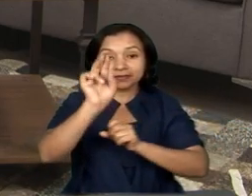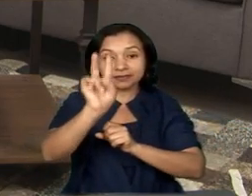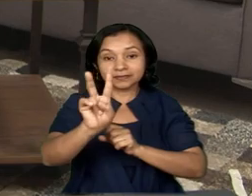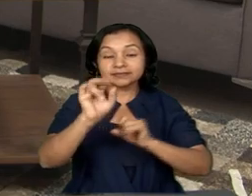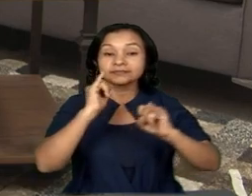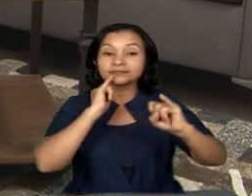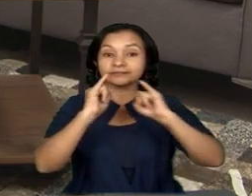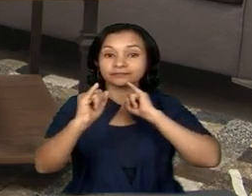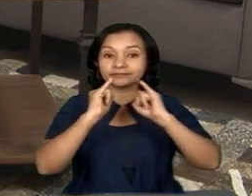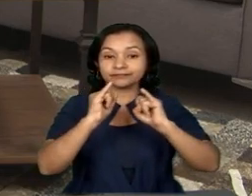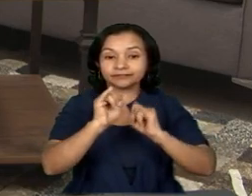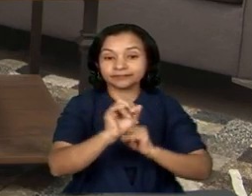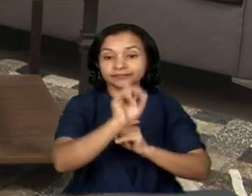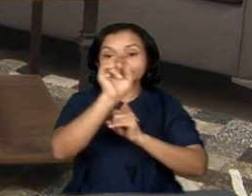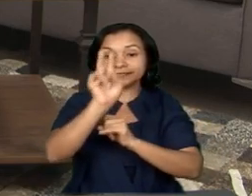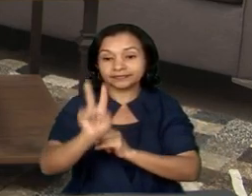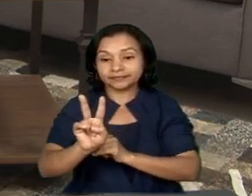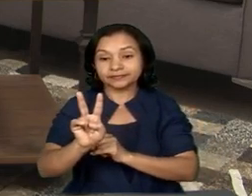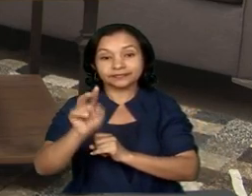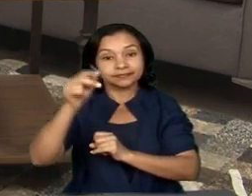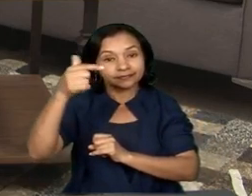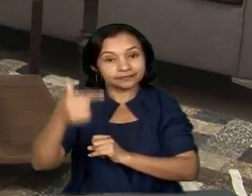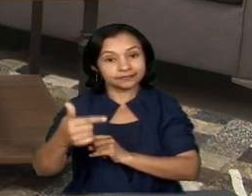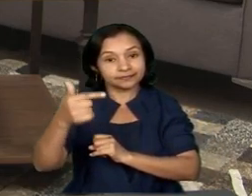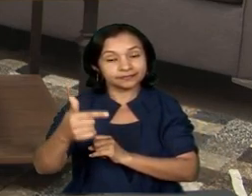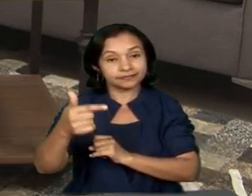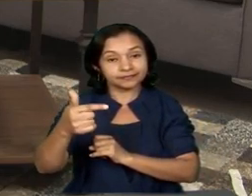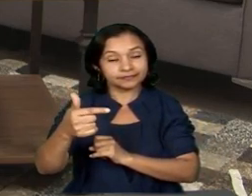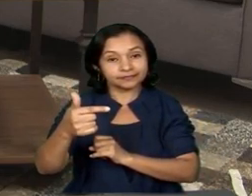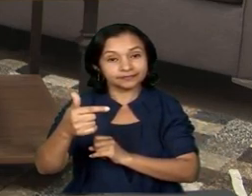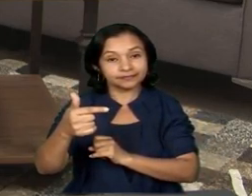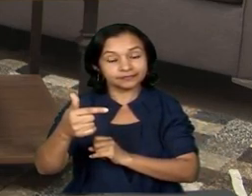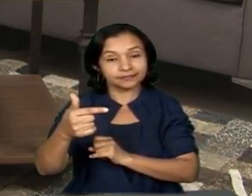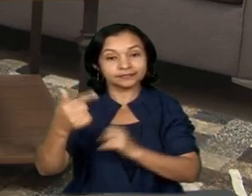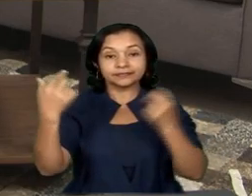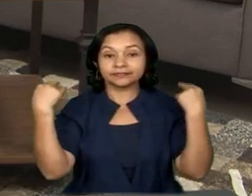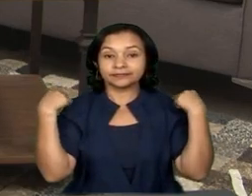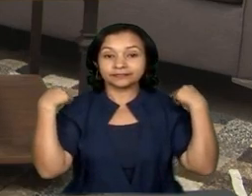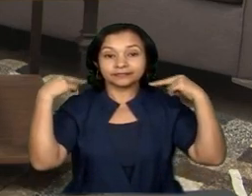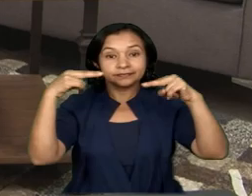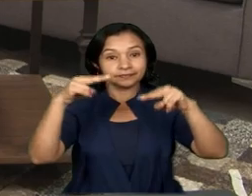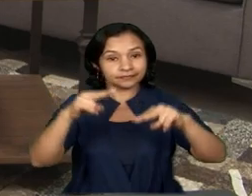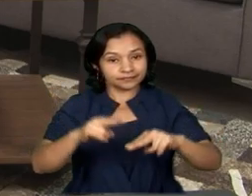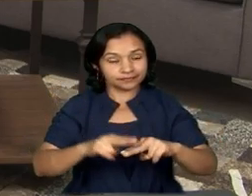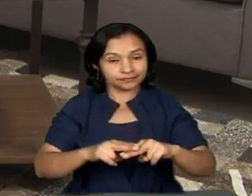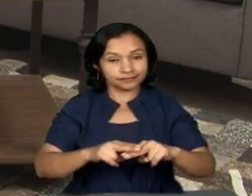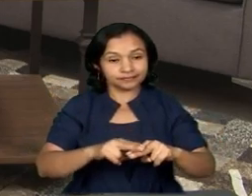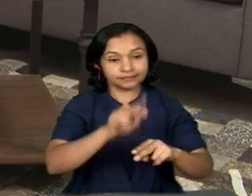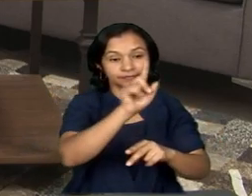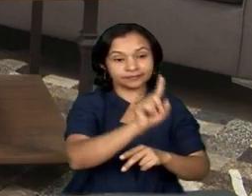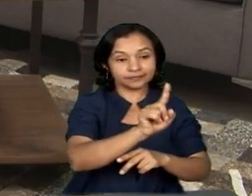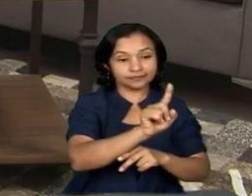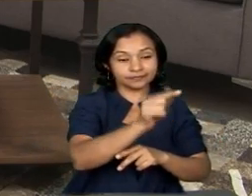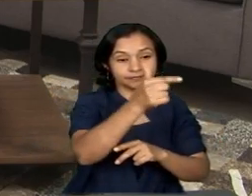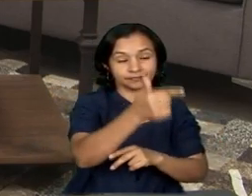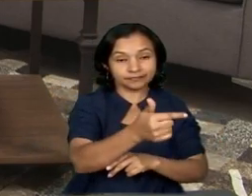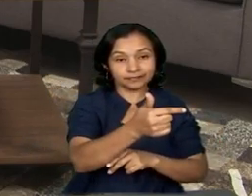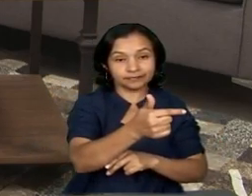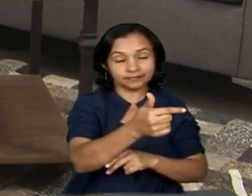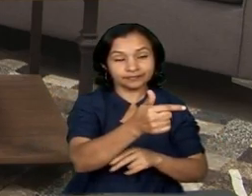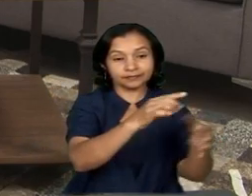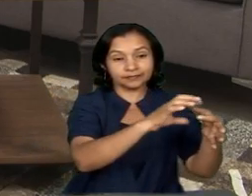niños avanzan a segundo grado, van al su segundo ciclo y van con sus docentes, o sea, el docente que les dio clase en primer grado, la docente que les dio